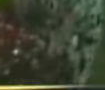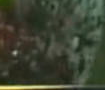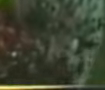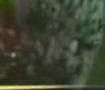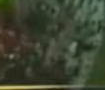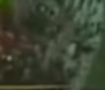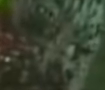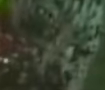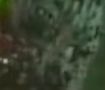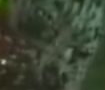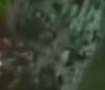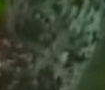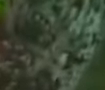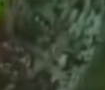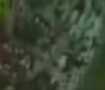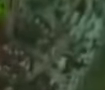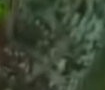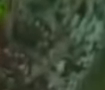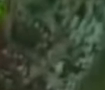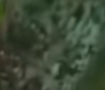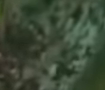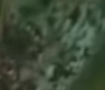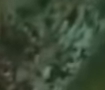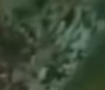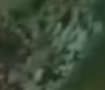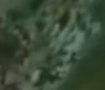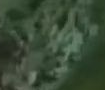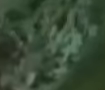información nosotros despedimos esta transmisión especial.